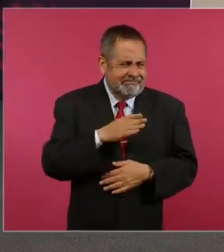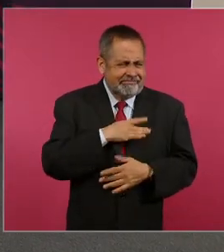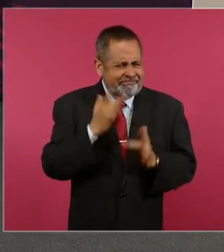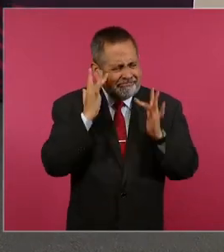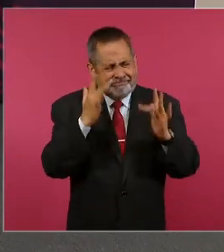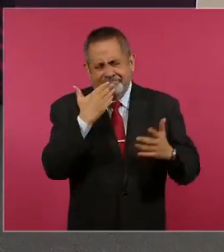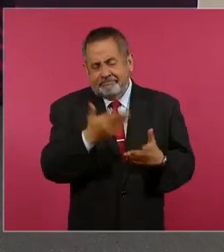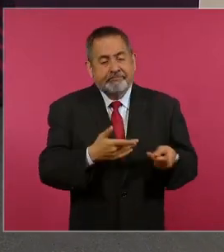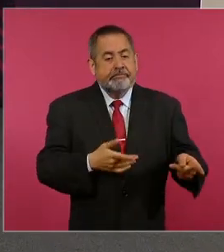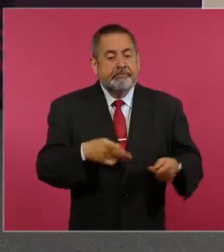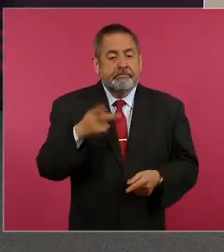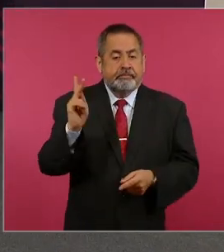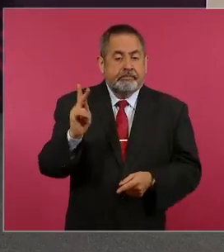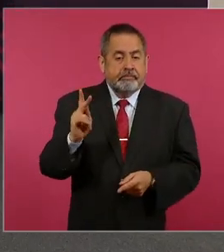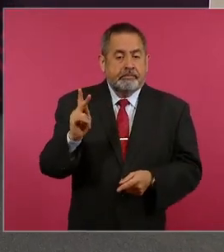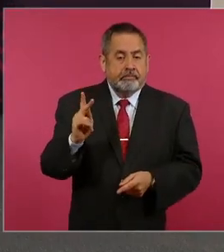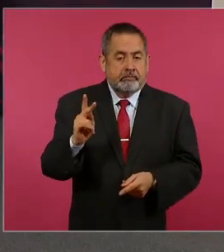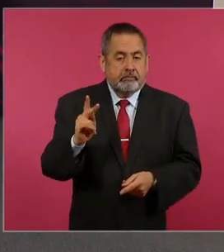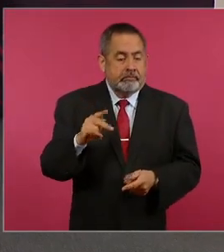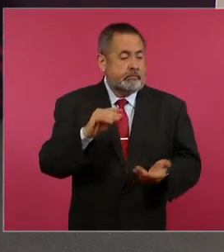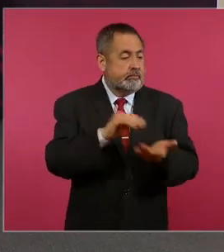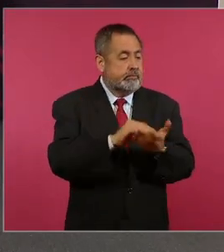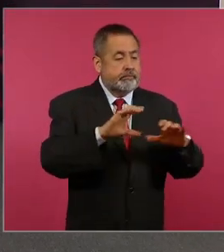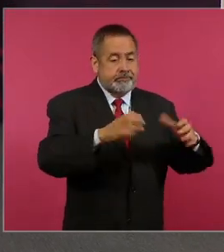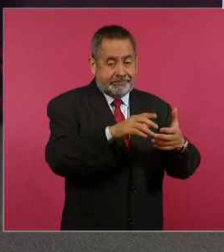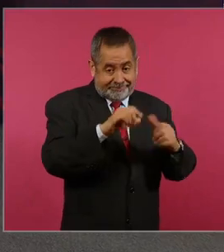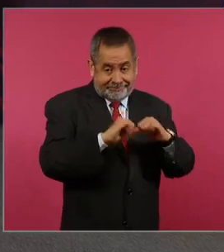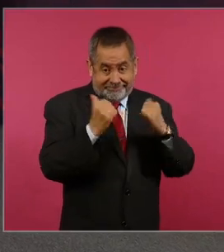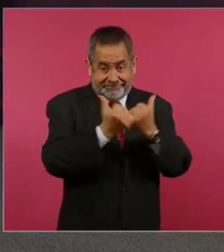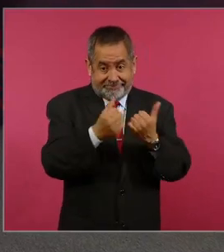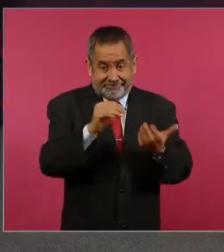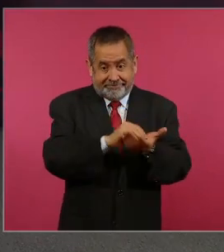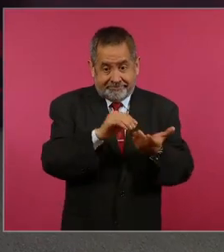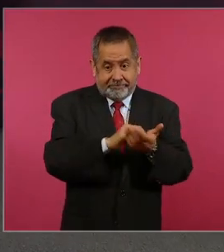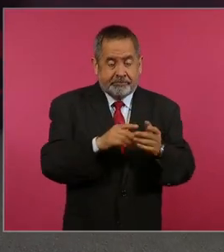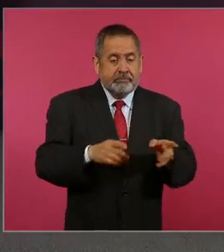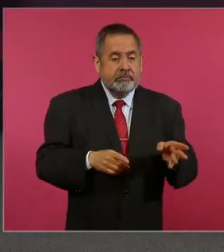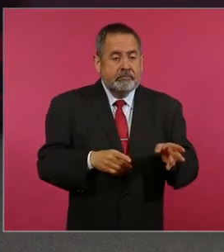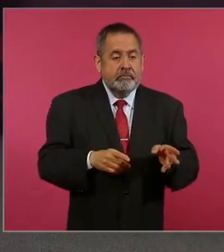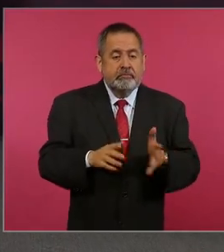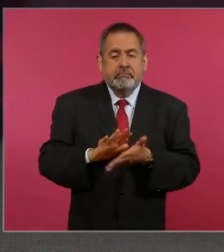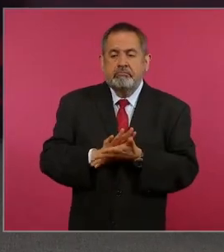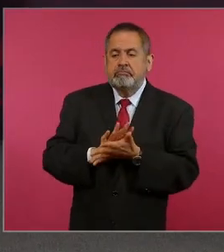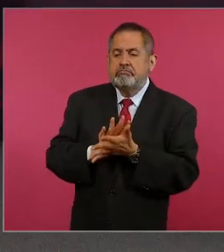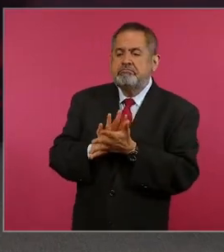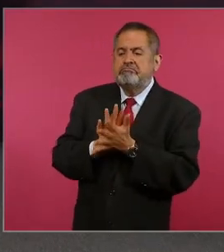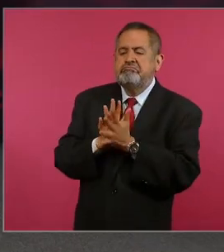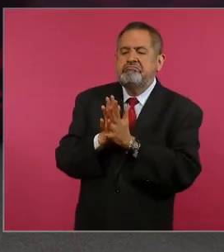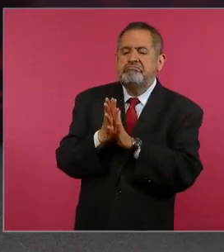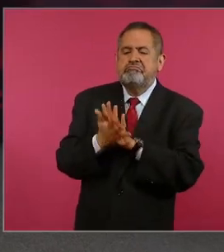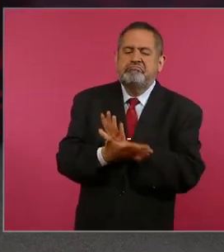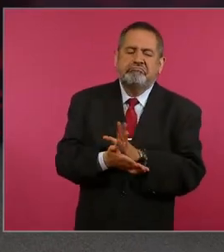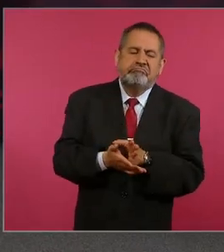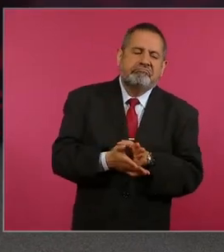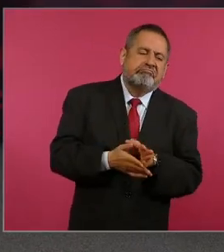Pero todas estas organizaciones se fueron derechizando.